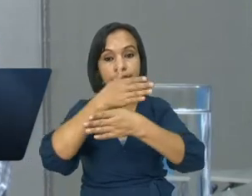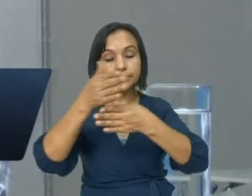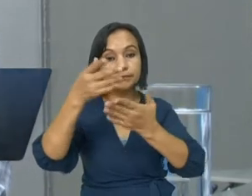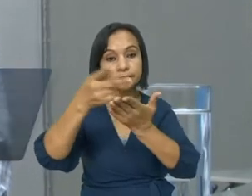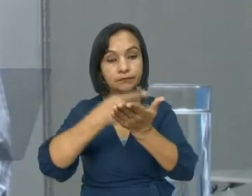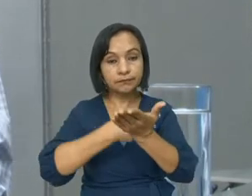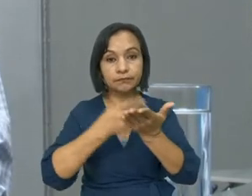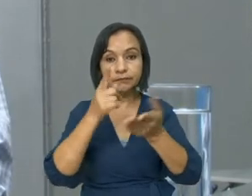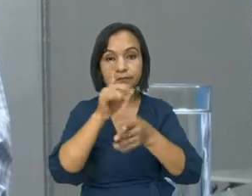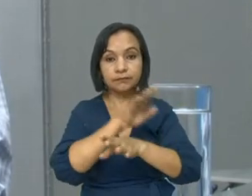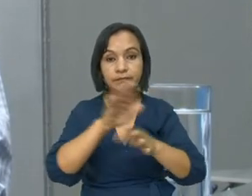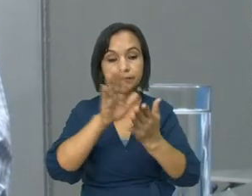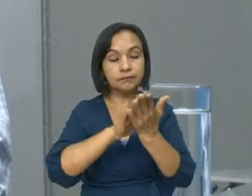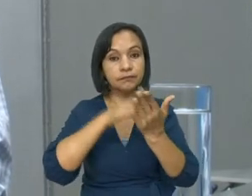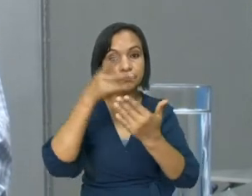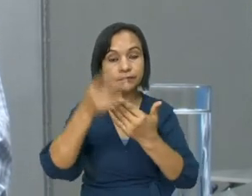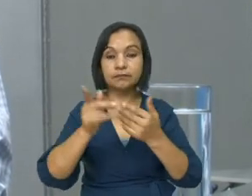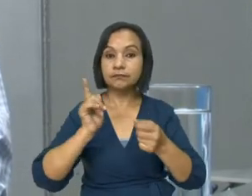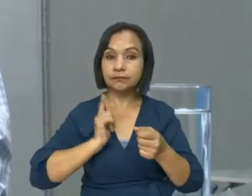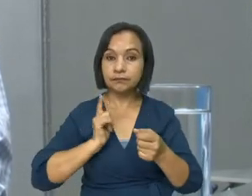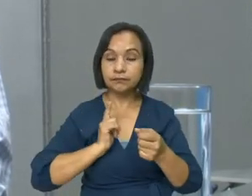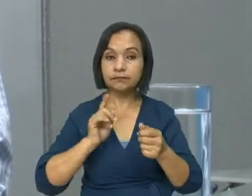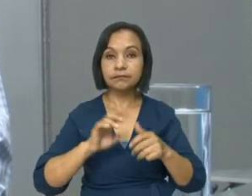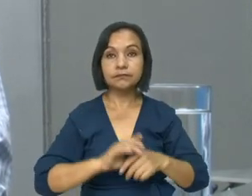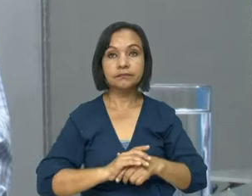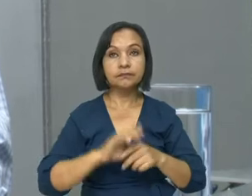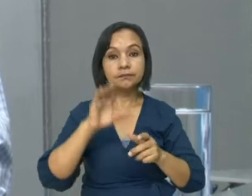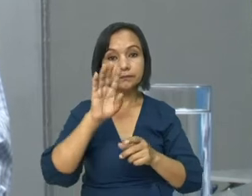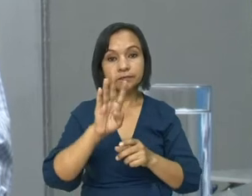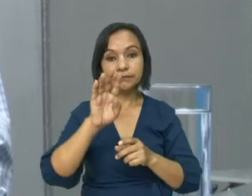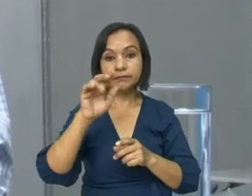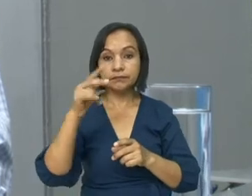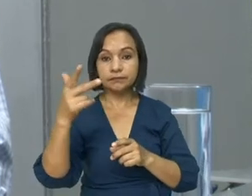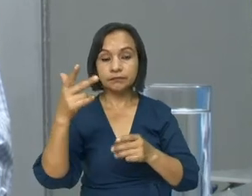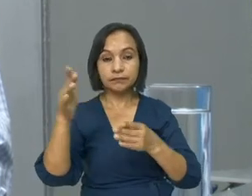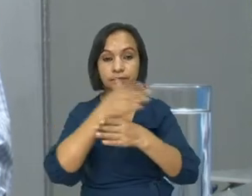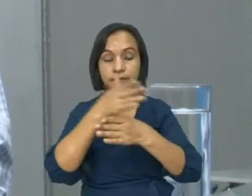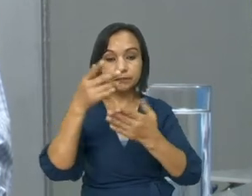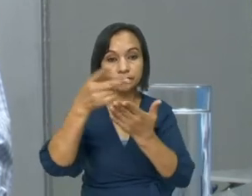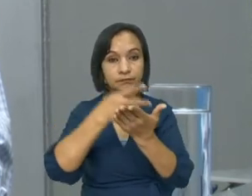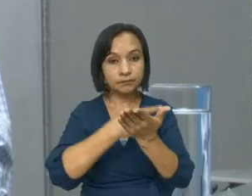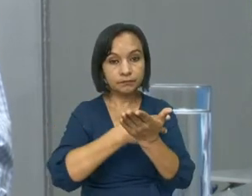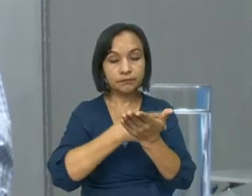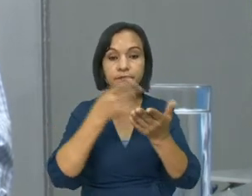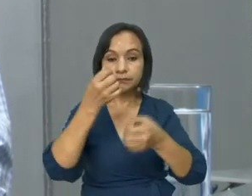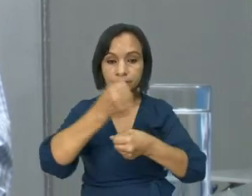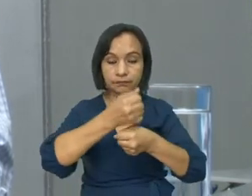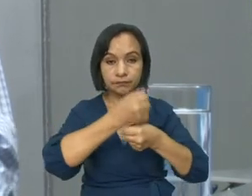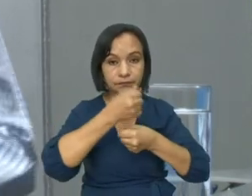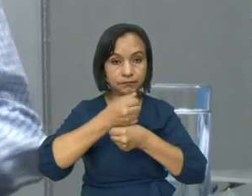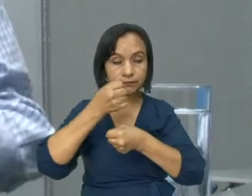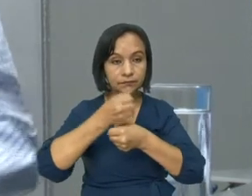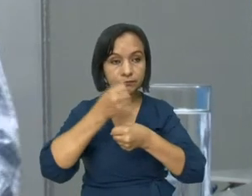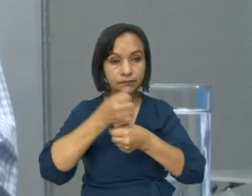decíamos en el último programa. Nosotros tenemos 48 proyectos que están en ejecución,